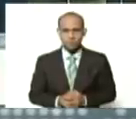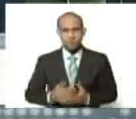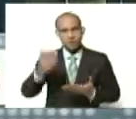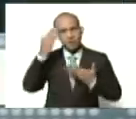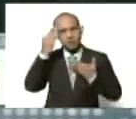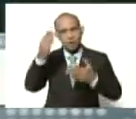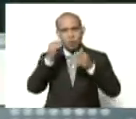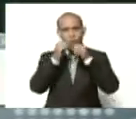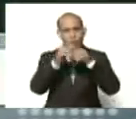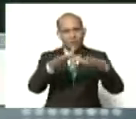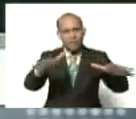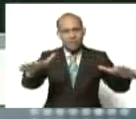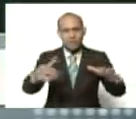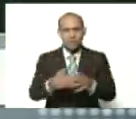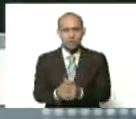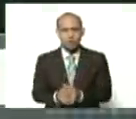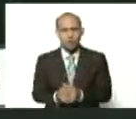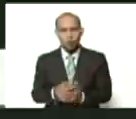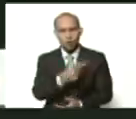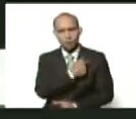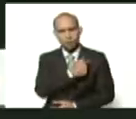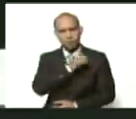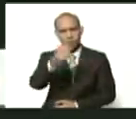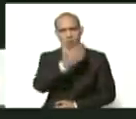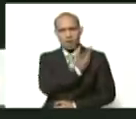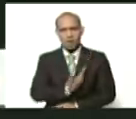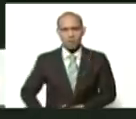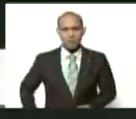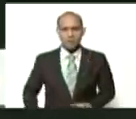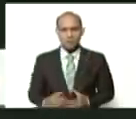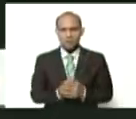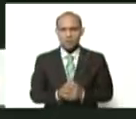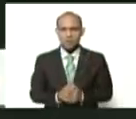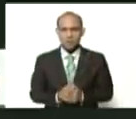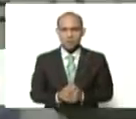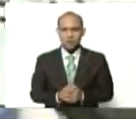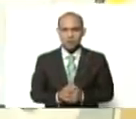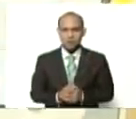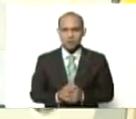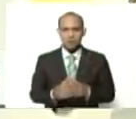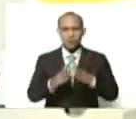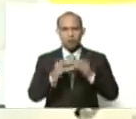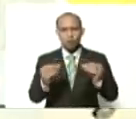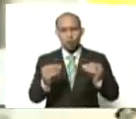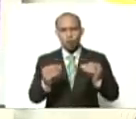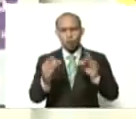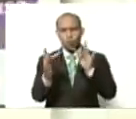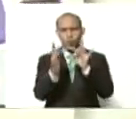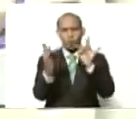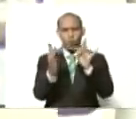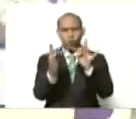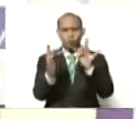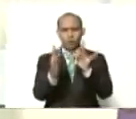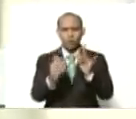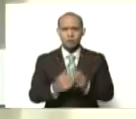Saludos y bendiciones, cámara presidente. Estamos transmitiendo.